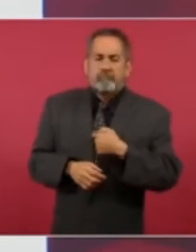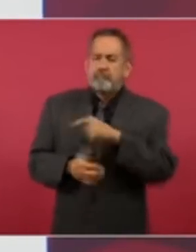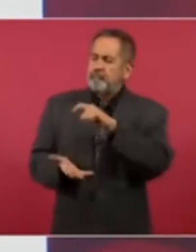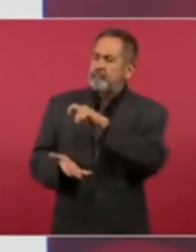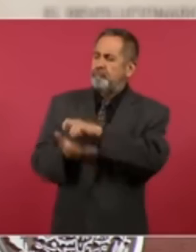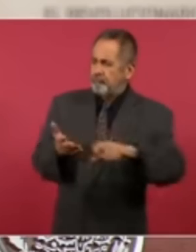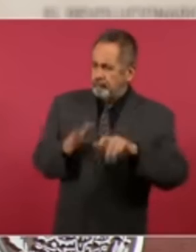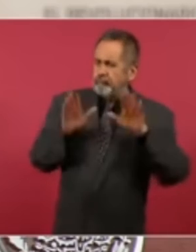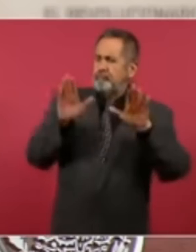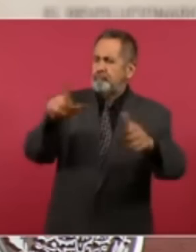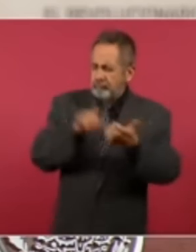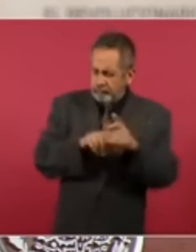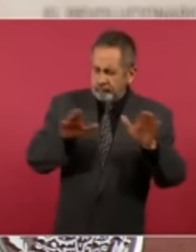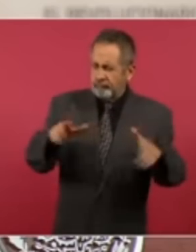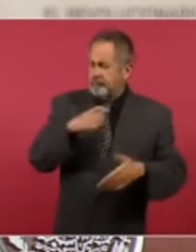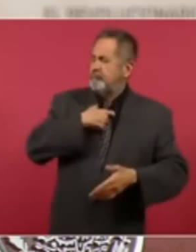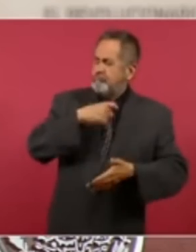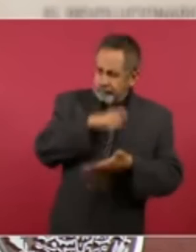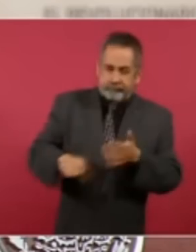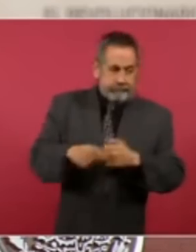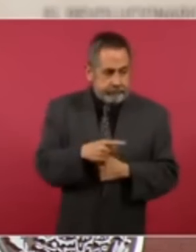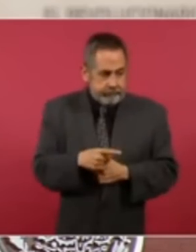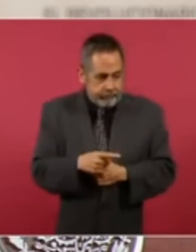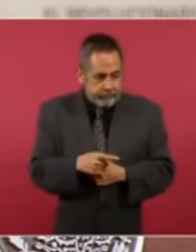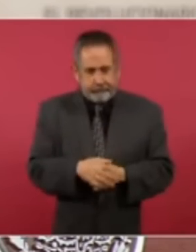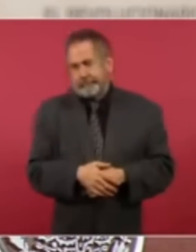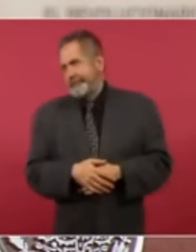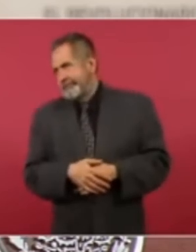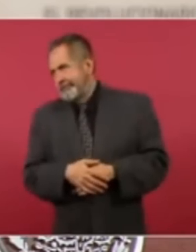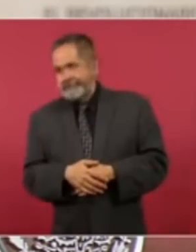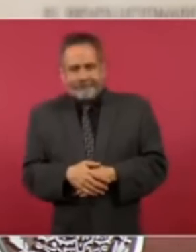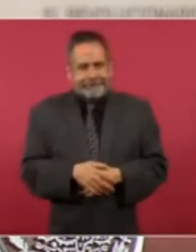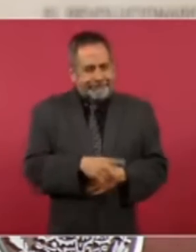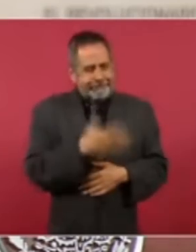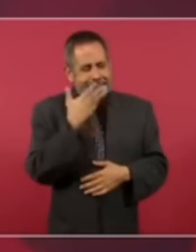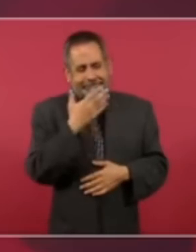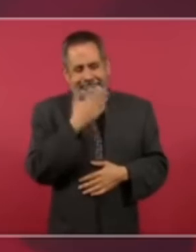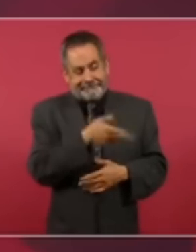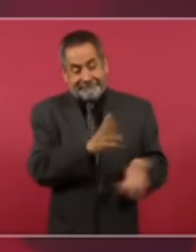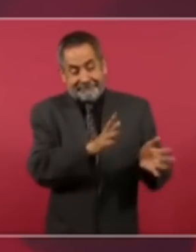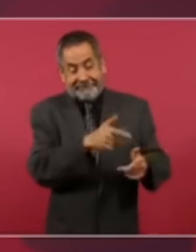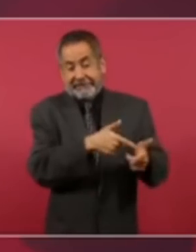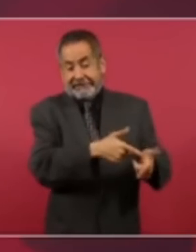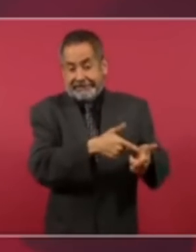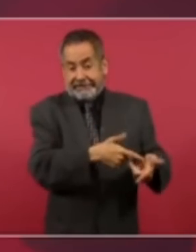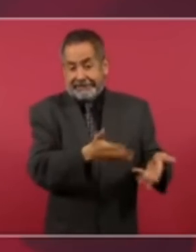comprar un avión presidencial. Van muy bien, o sea, ahí la llevan.